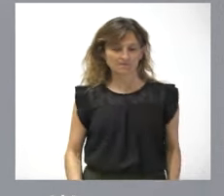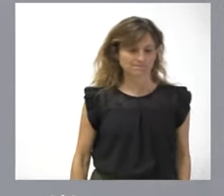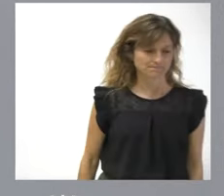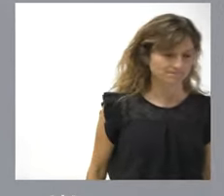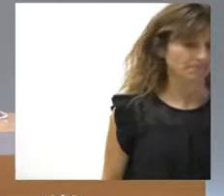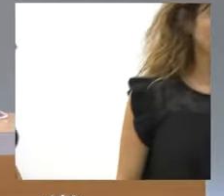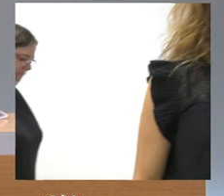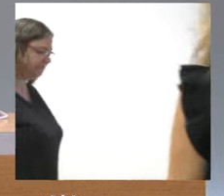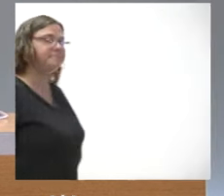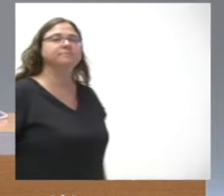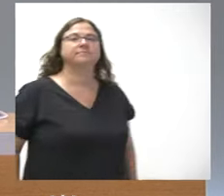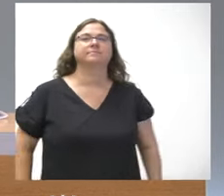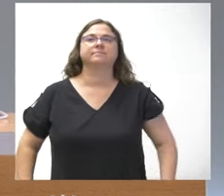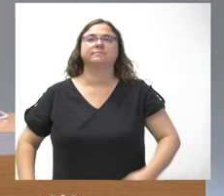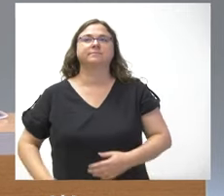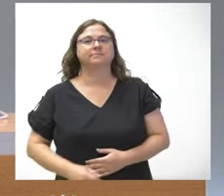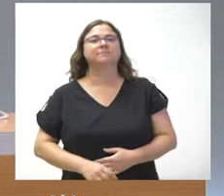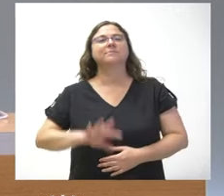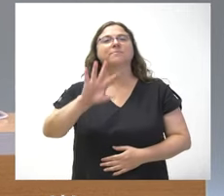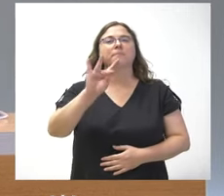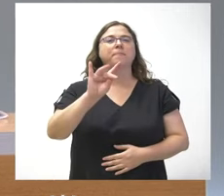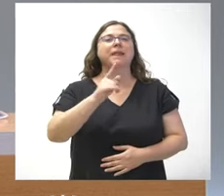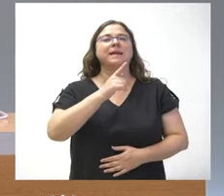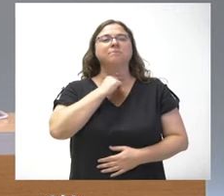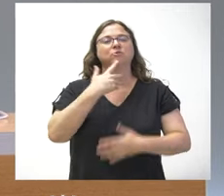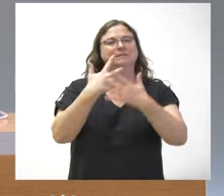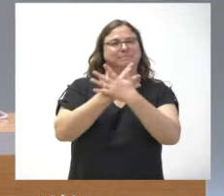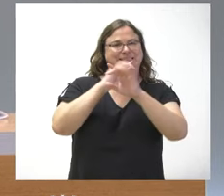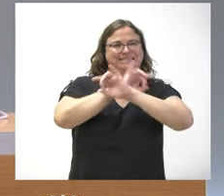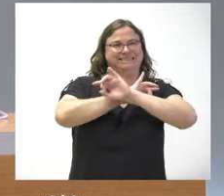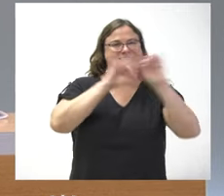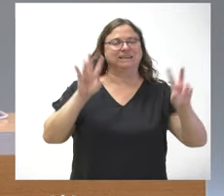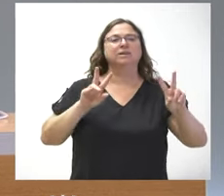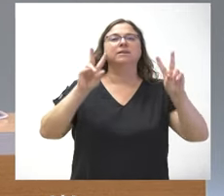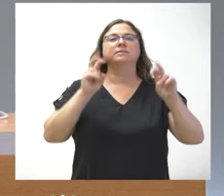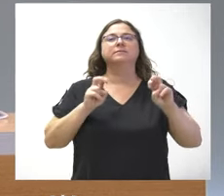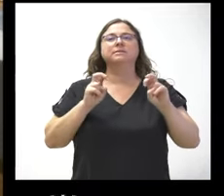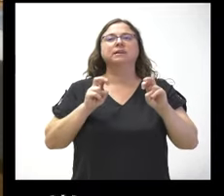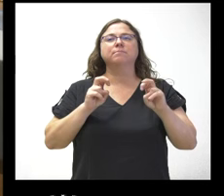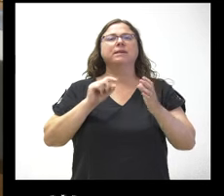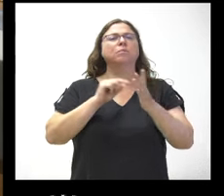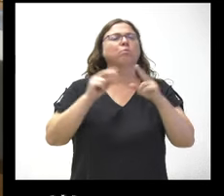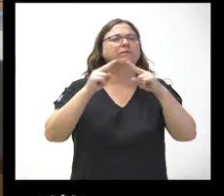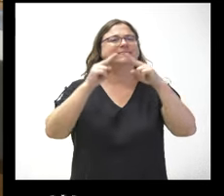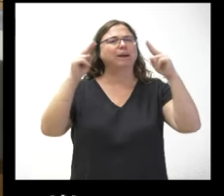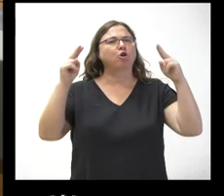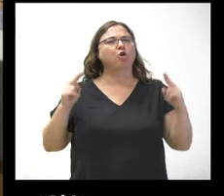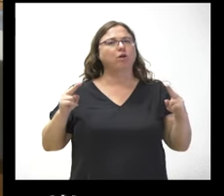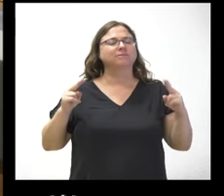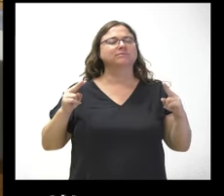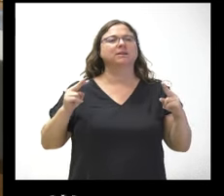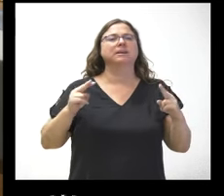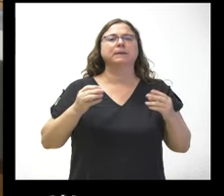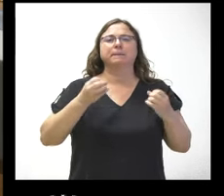solidaridad sí me gustaría una aclaración de la referencia eh sobre la declaración de Puente colgante bien de interés cultural no sé